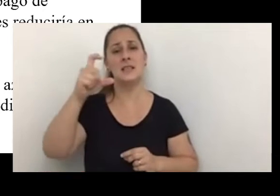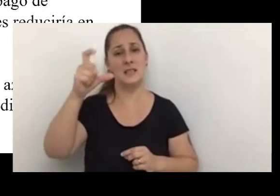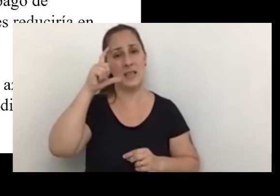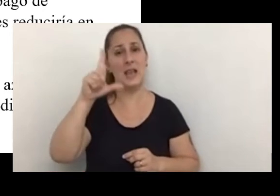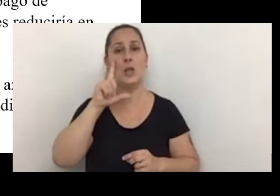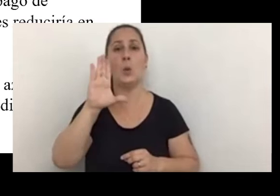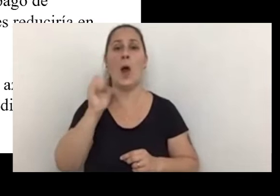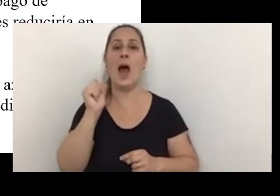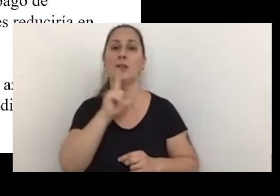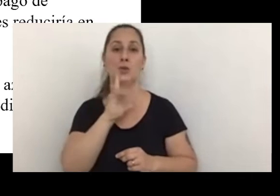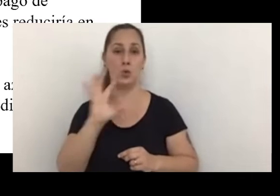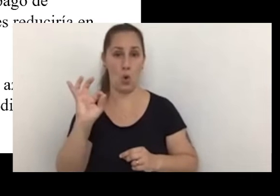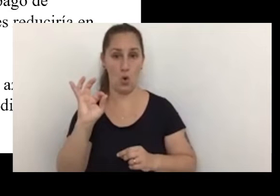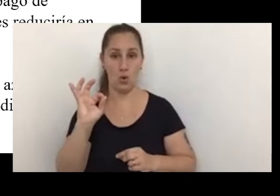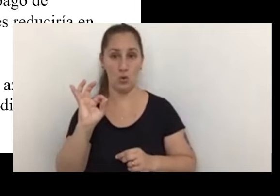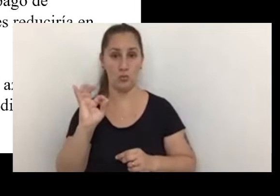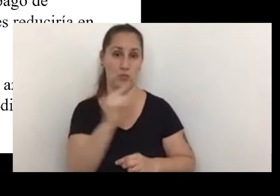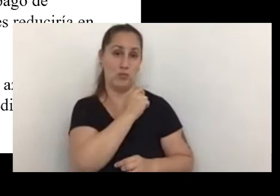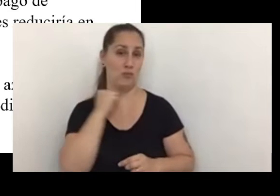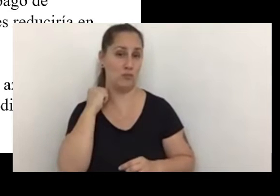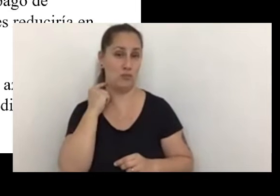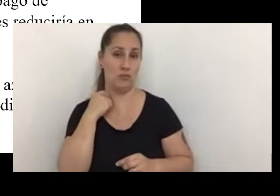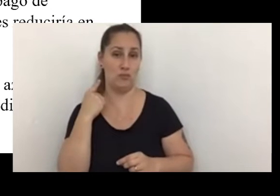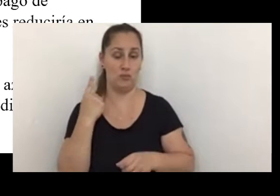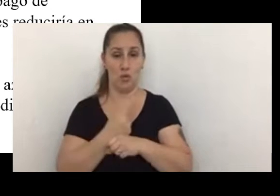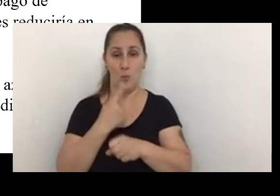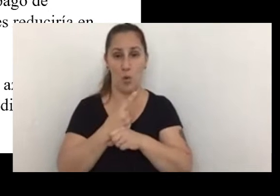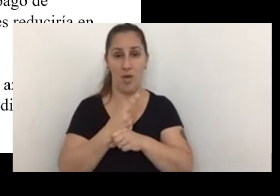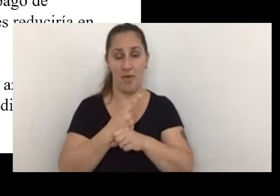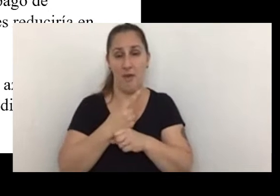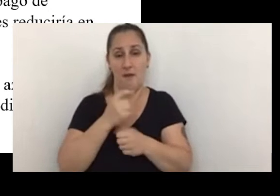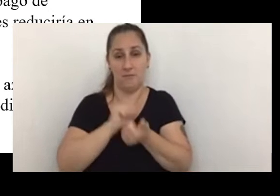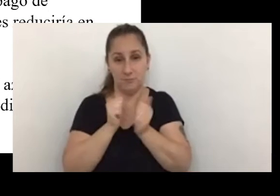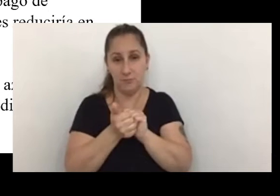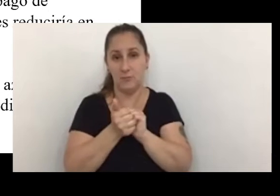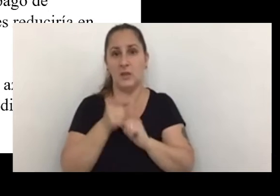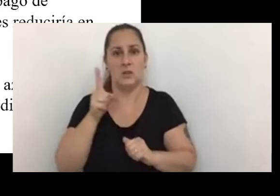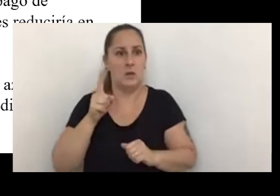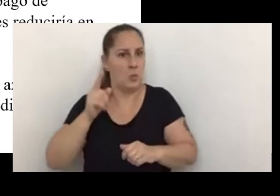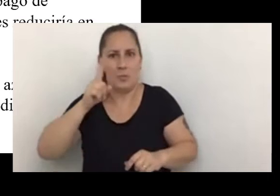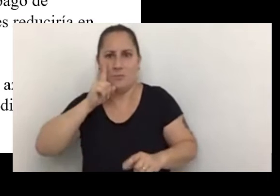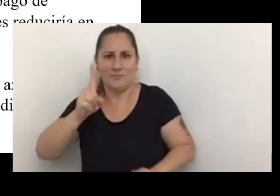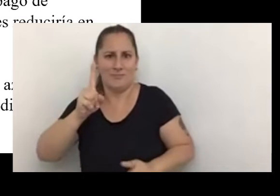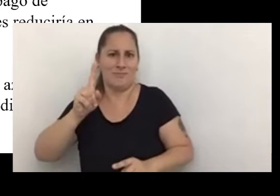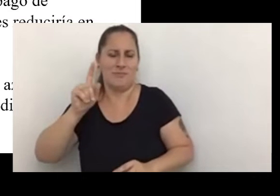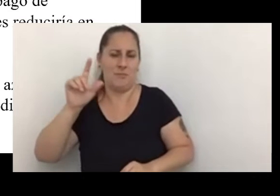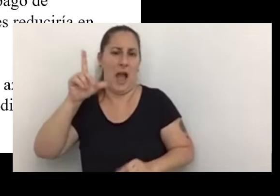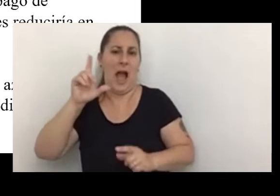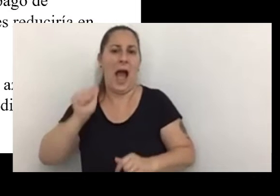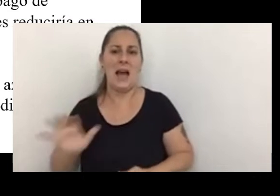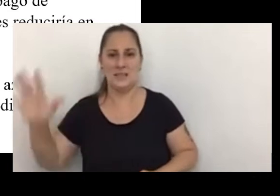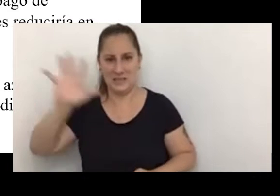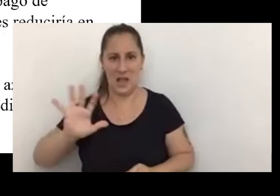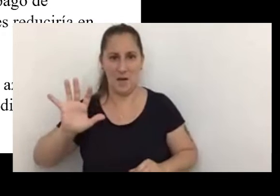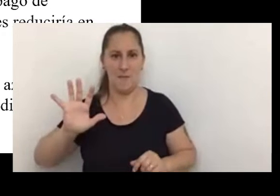el celibato es un flagelo en la potencia asiática, con una de las tasas de natalidad más débiles